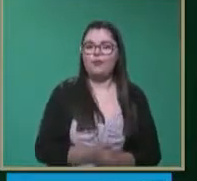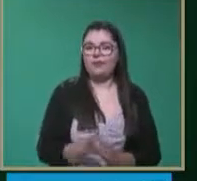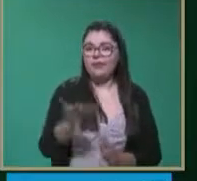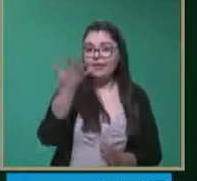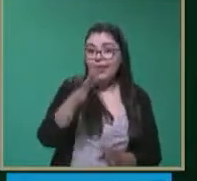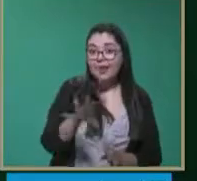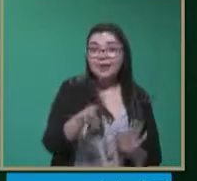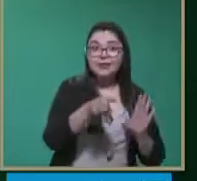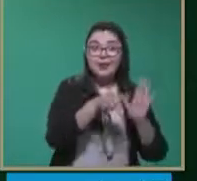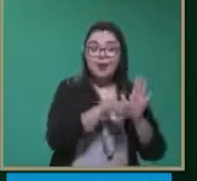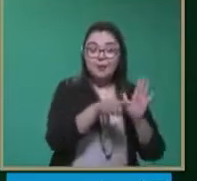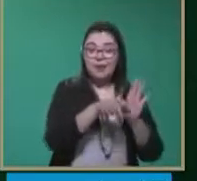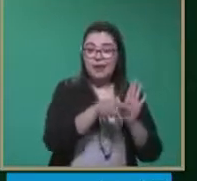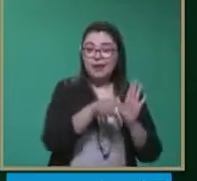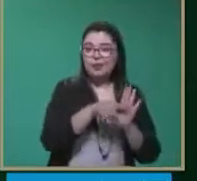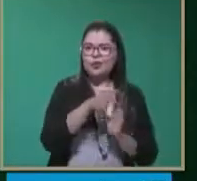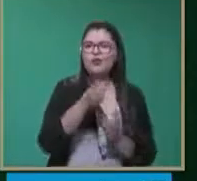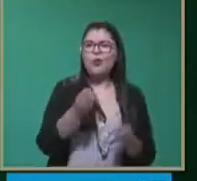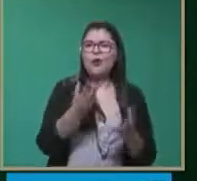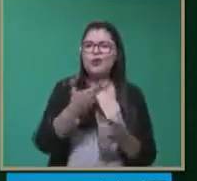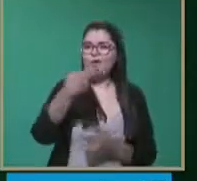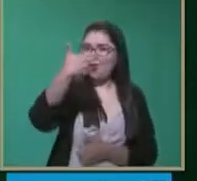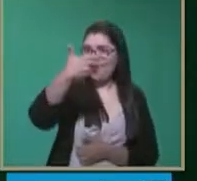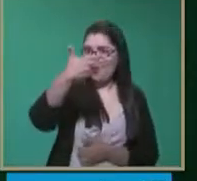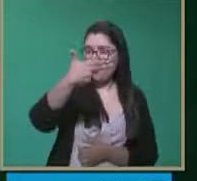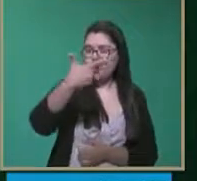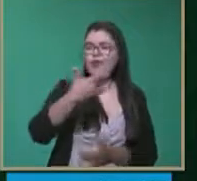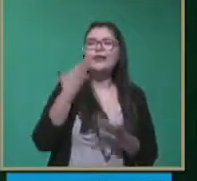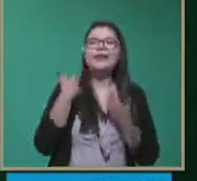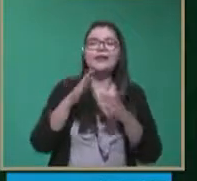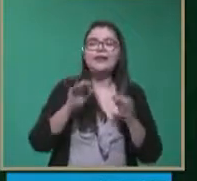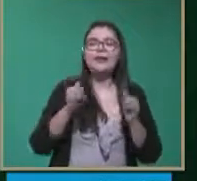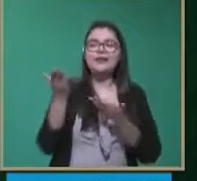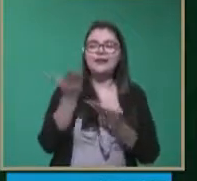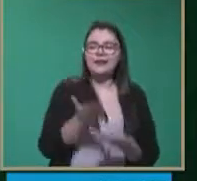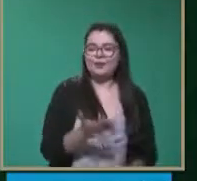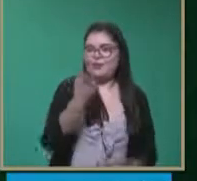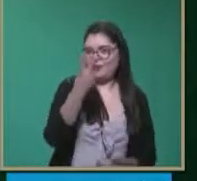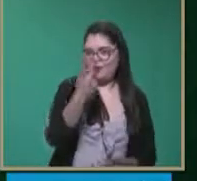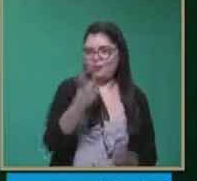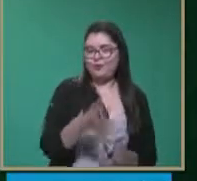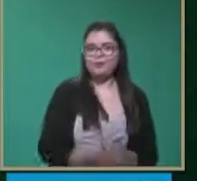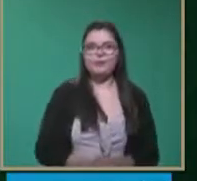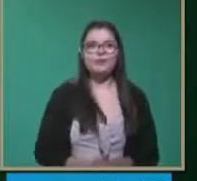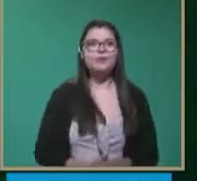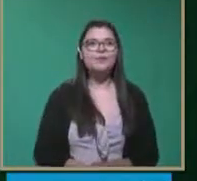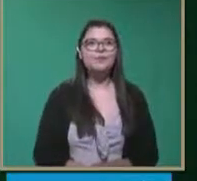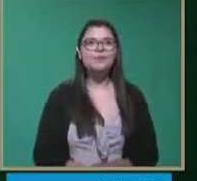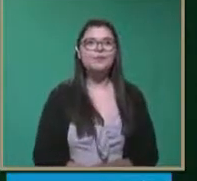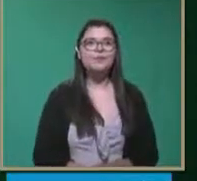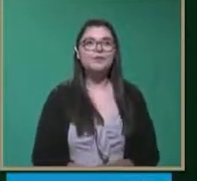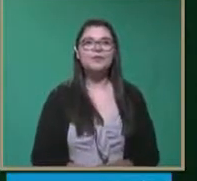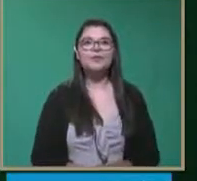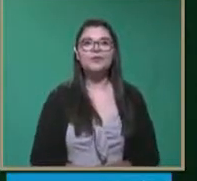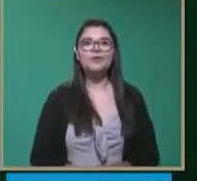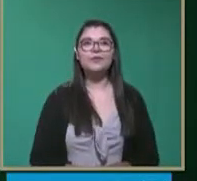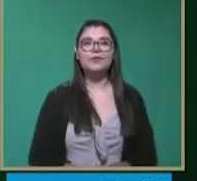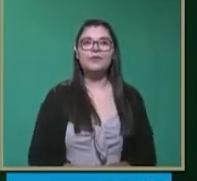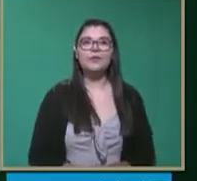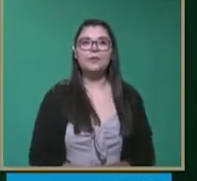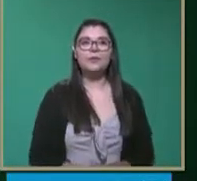menos 8 y llegamos al 2. 2. Ahora sí, vamos a ver